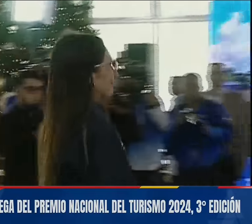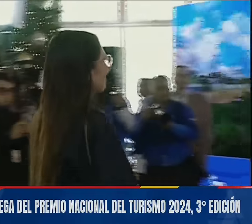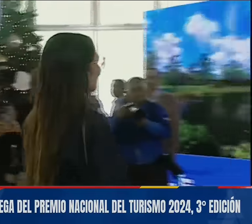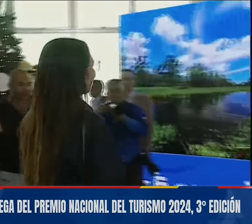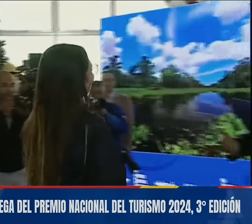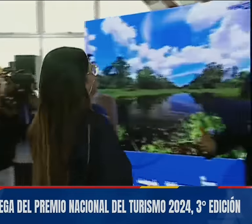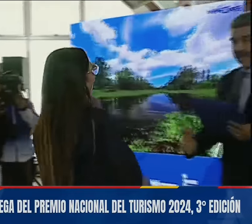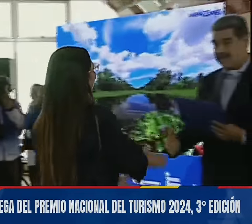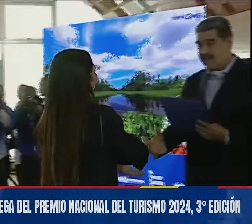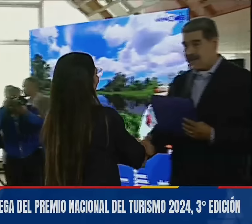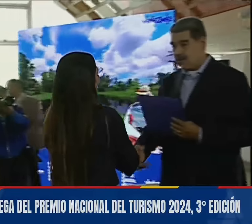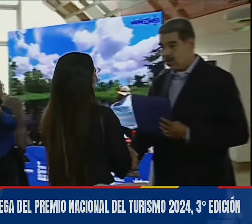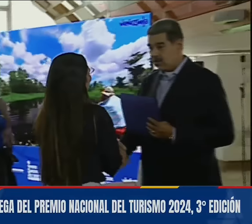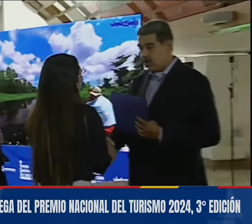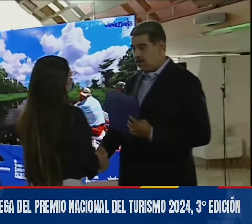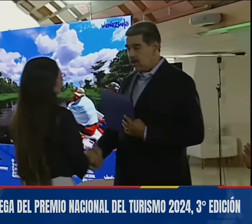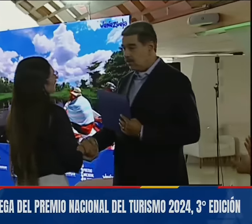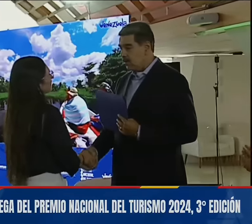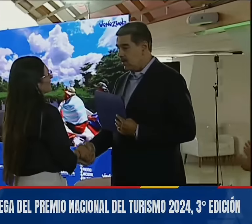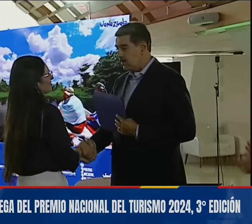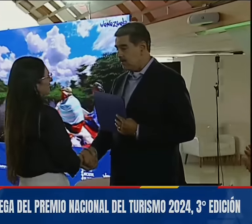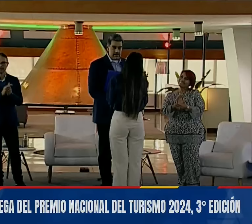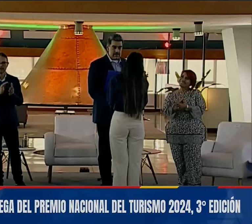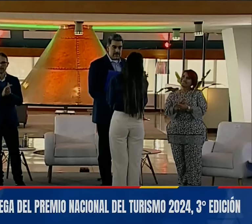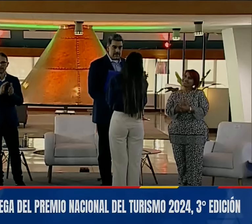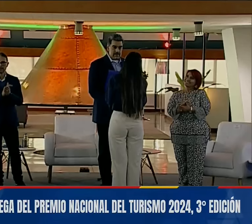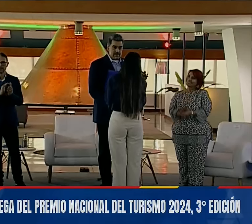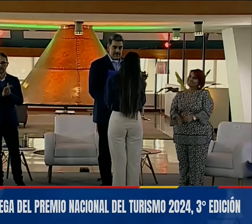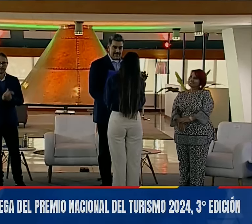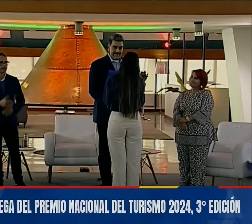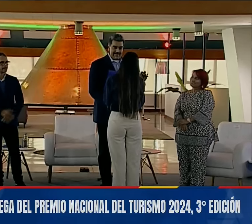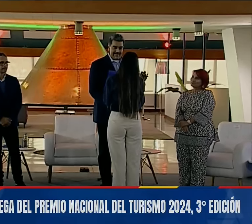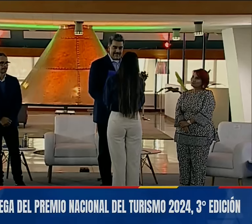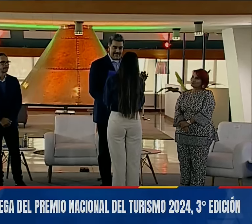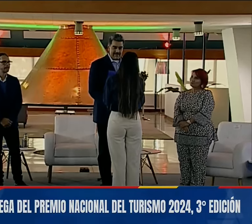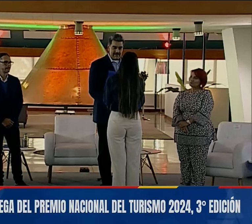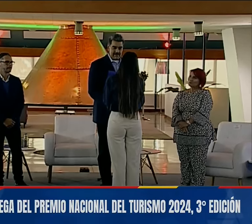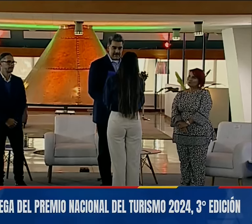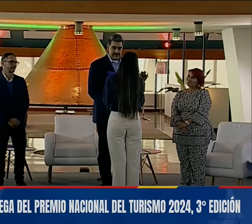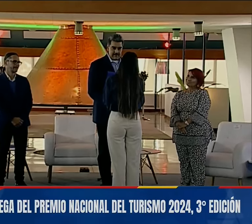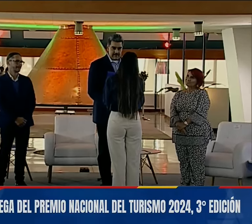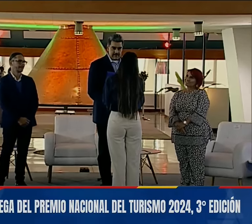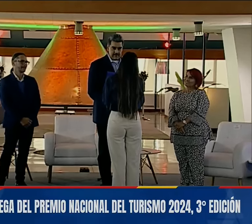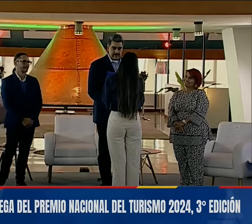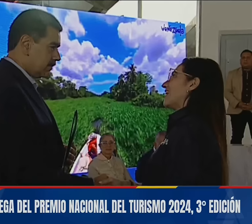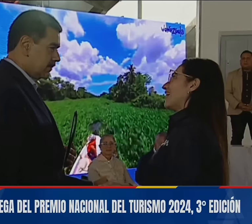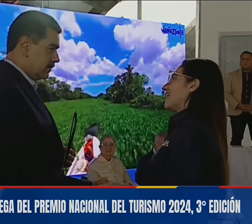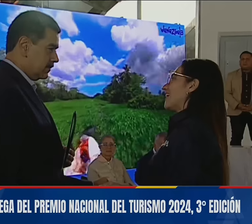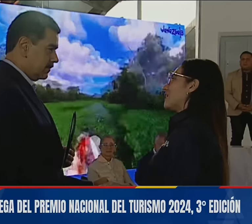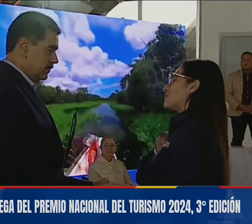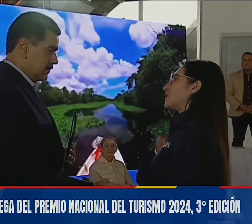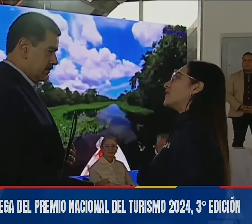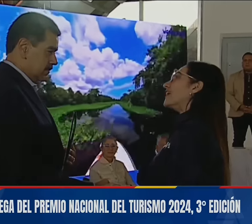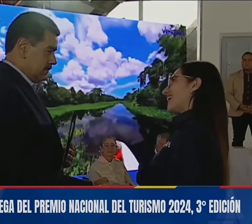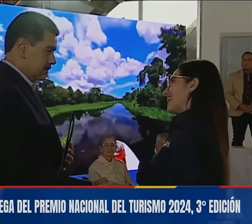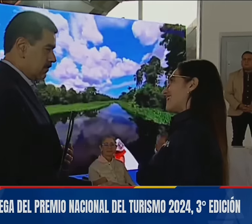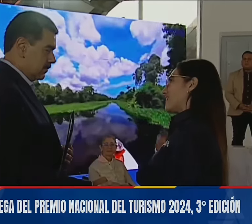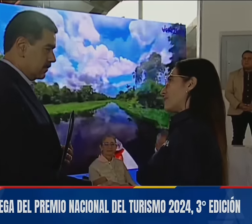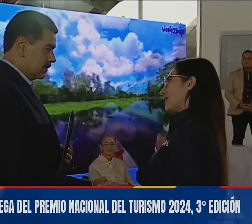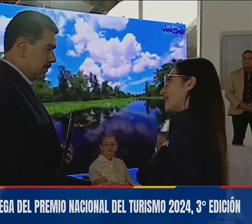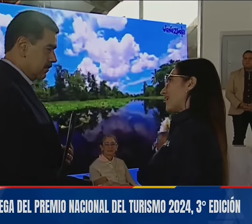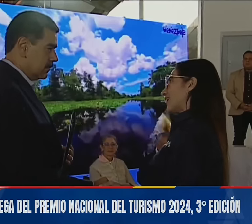estado Zulia. El estado Zulia se hace presente recibiendo este parador turístico en el Relámpago